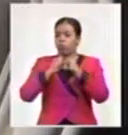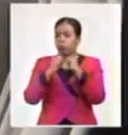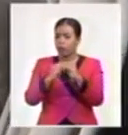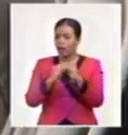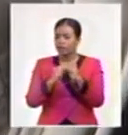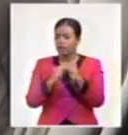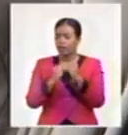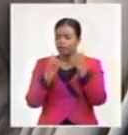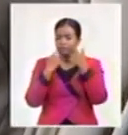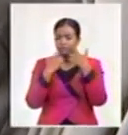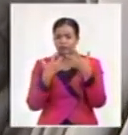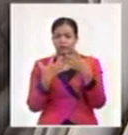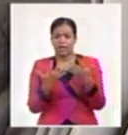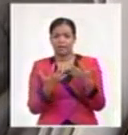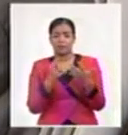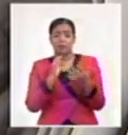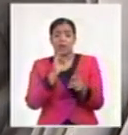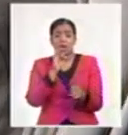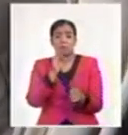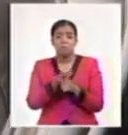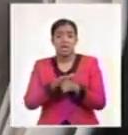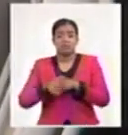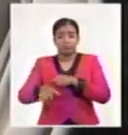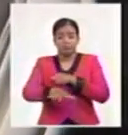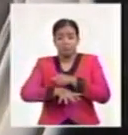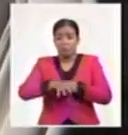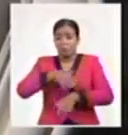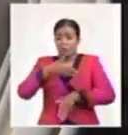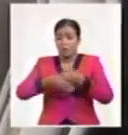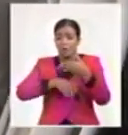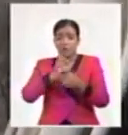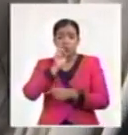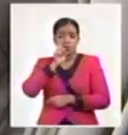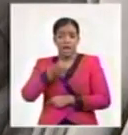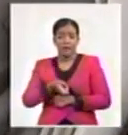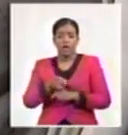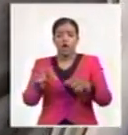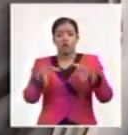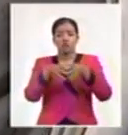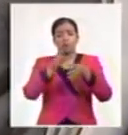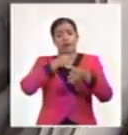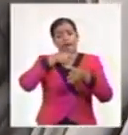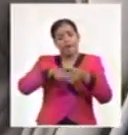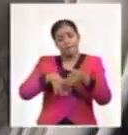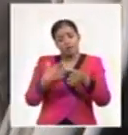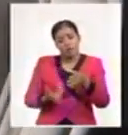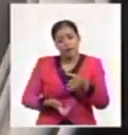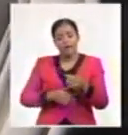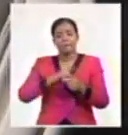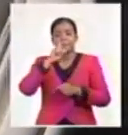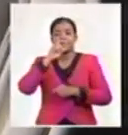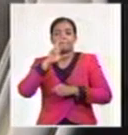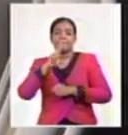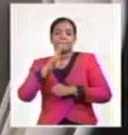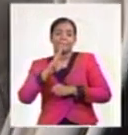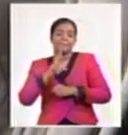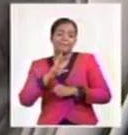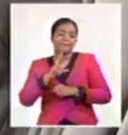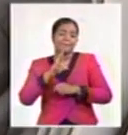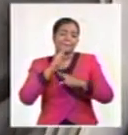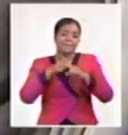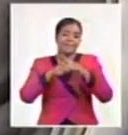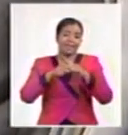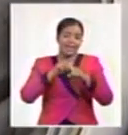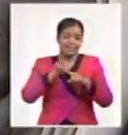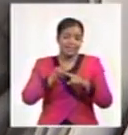interesante a partir de los conflictos en Ucrania. Estoy pensando en el BRICS, estoy pensando en una serie de organizaciones. ¿Qué podría pasar en este año con